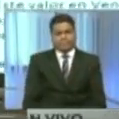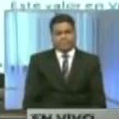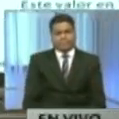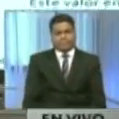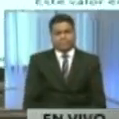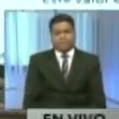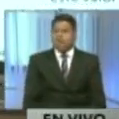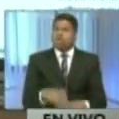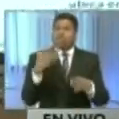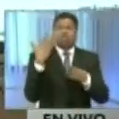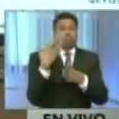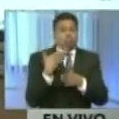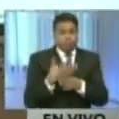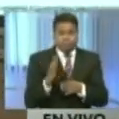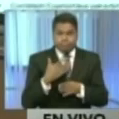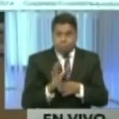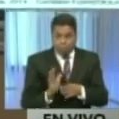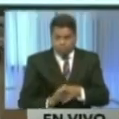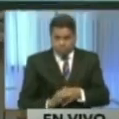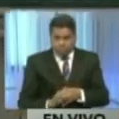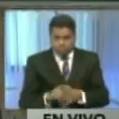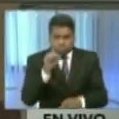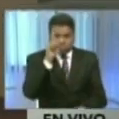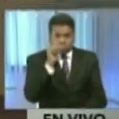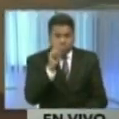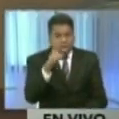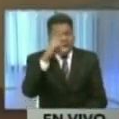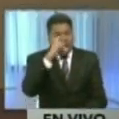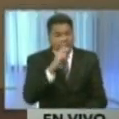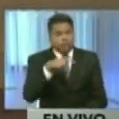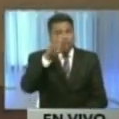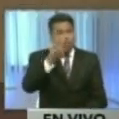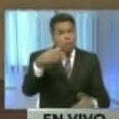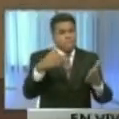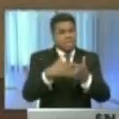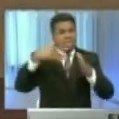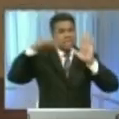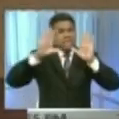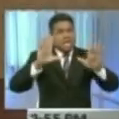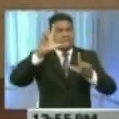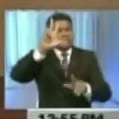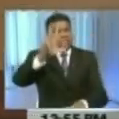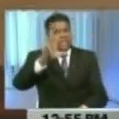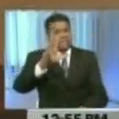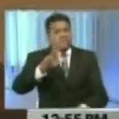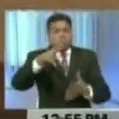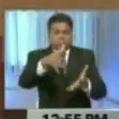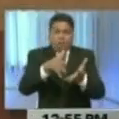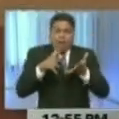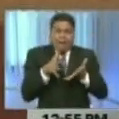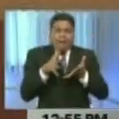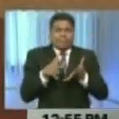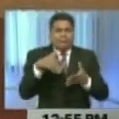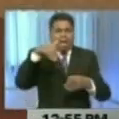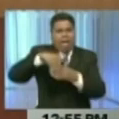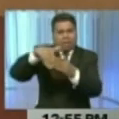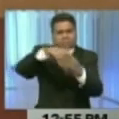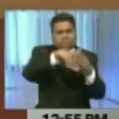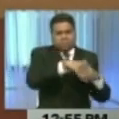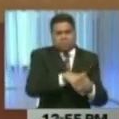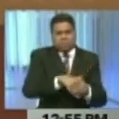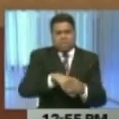A pesar de que desde el año 2013, cuando ganó el presidente Maduro, se